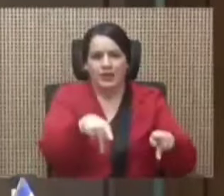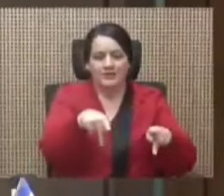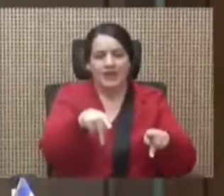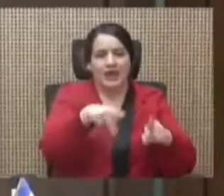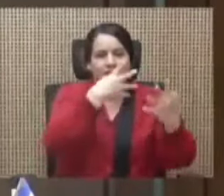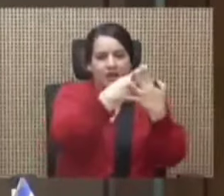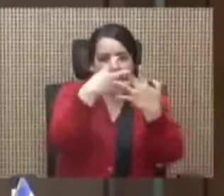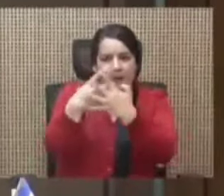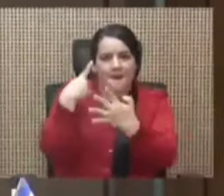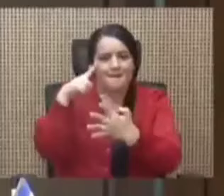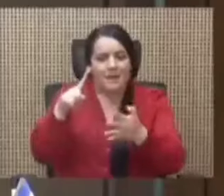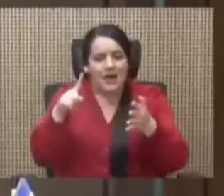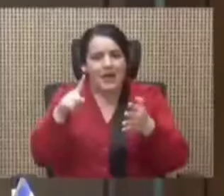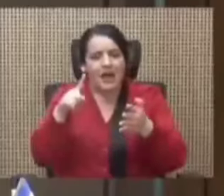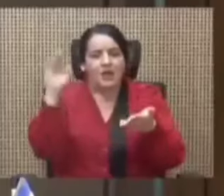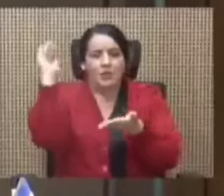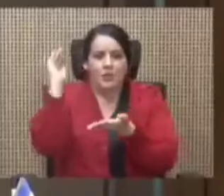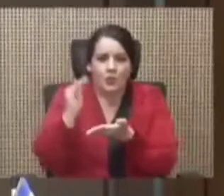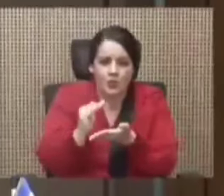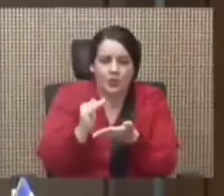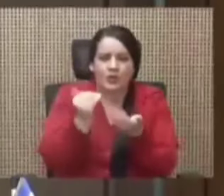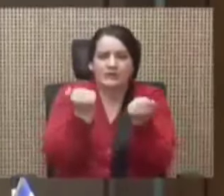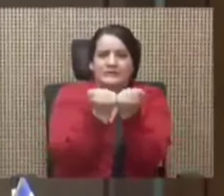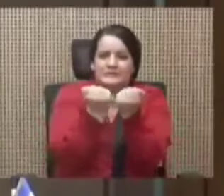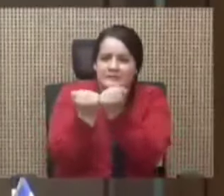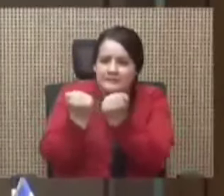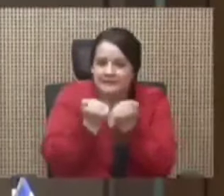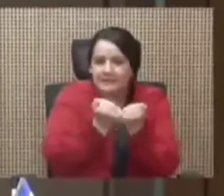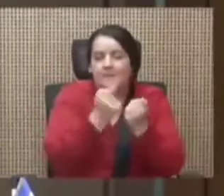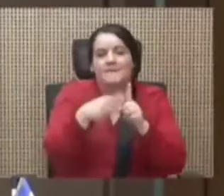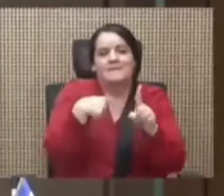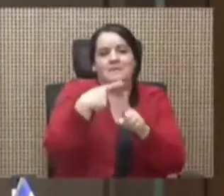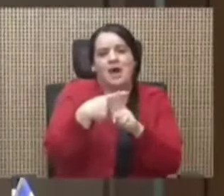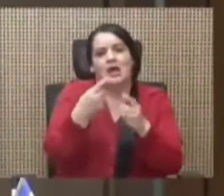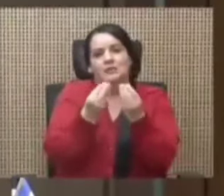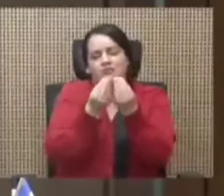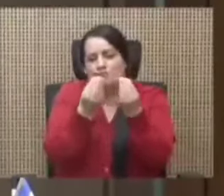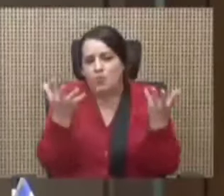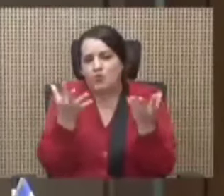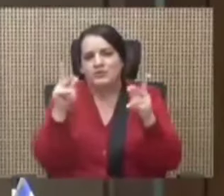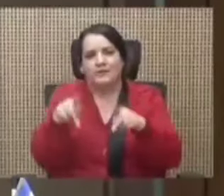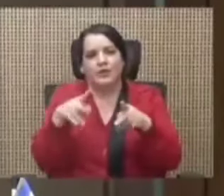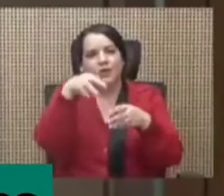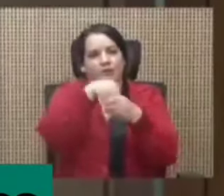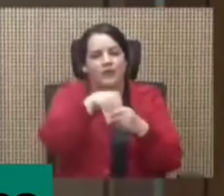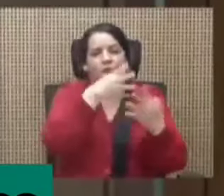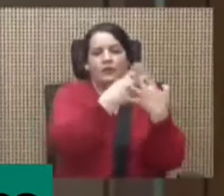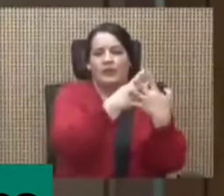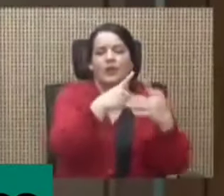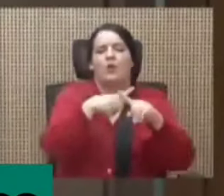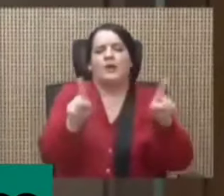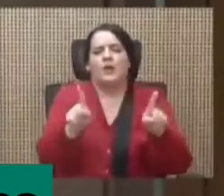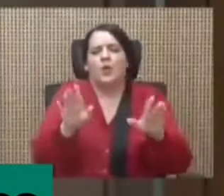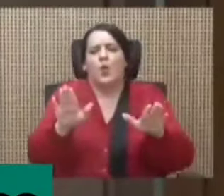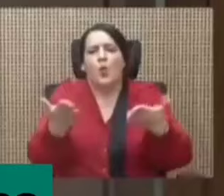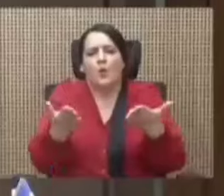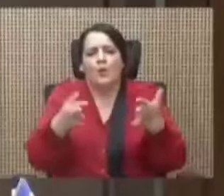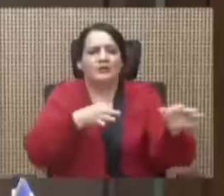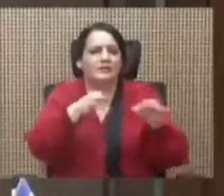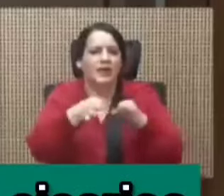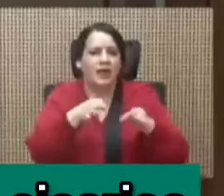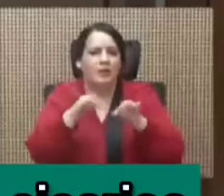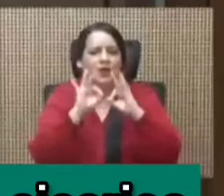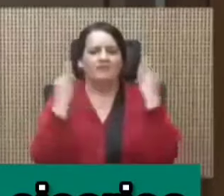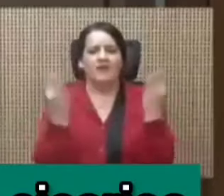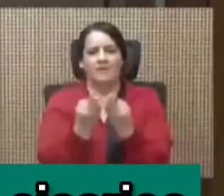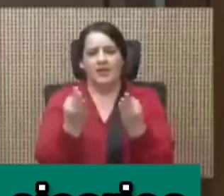fin de reducir el hacinamiento y la sobrepoblación. Pero otra vez, ¿cómo le explico yo, cómo le explicamos nosotros a las familias